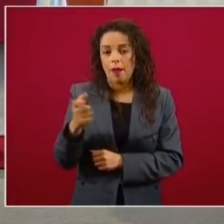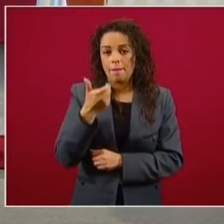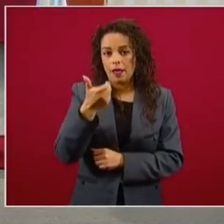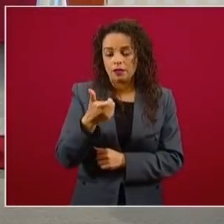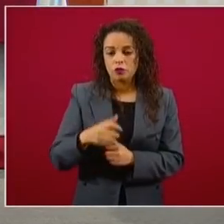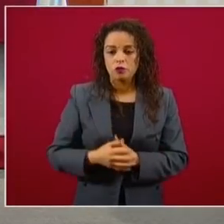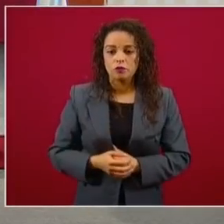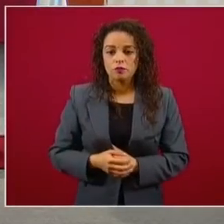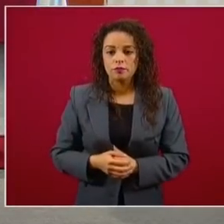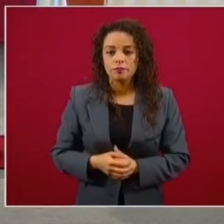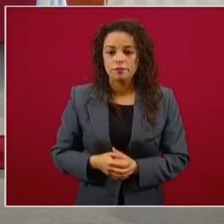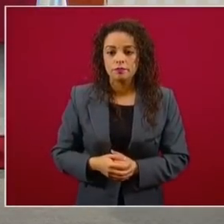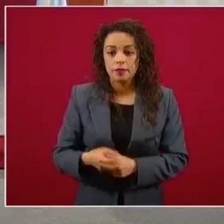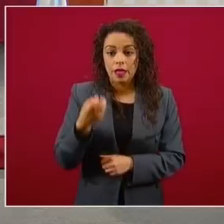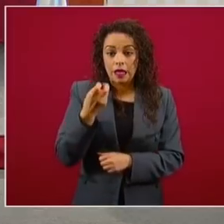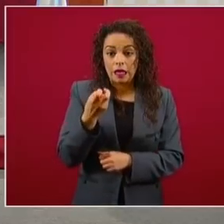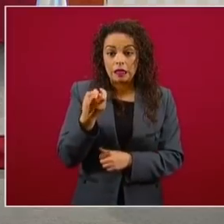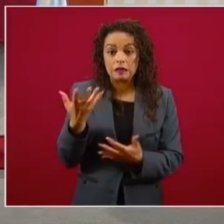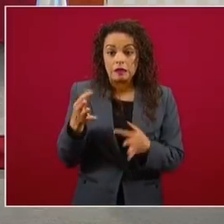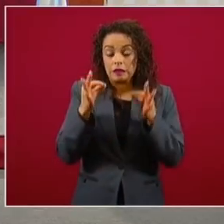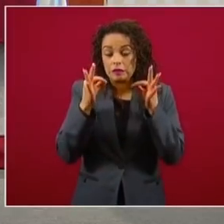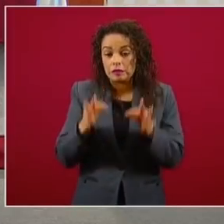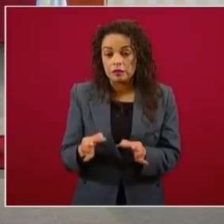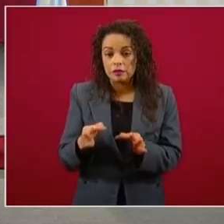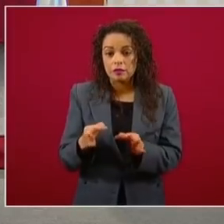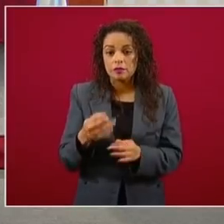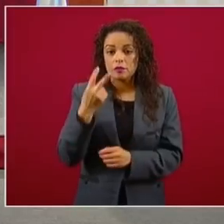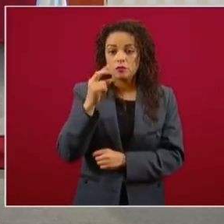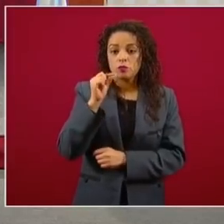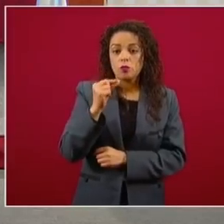ser 0.3 real menor que el monto aprobado